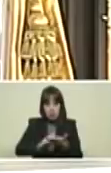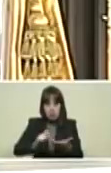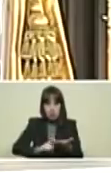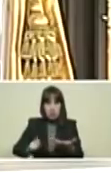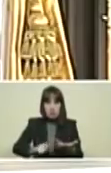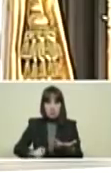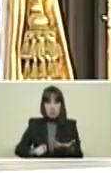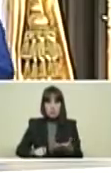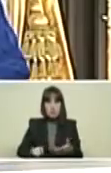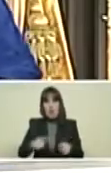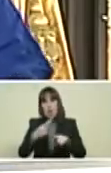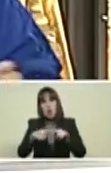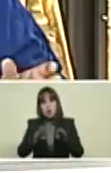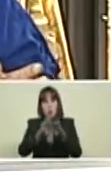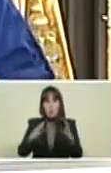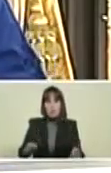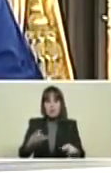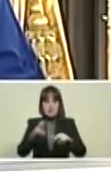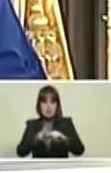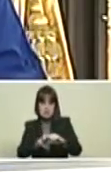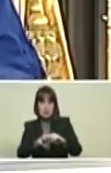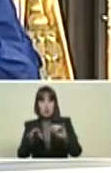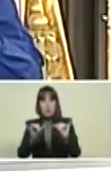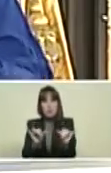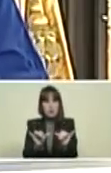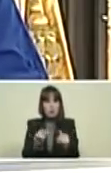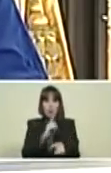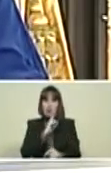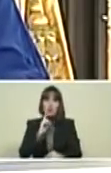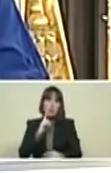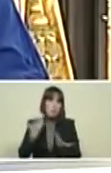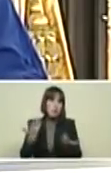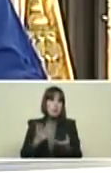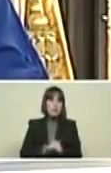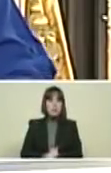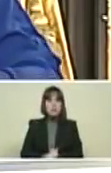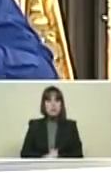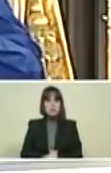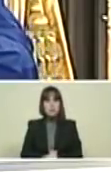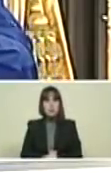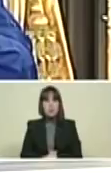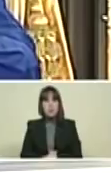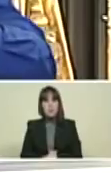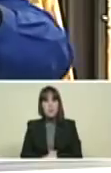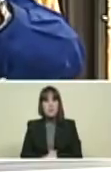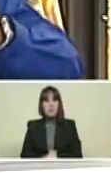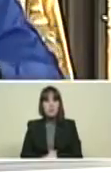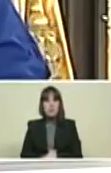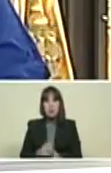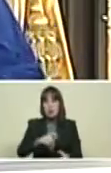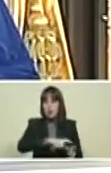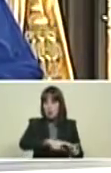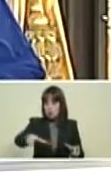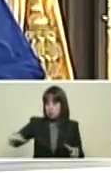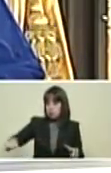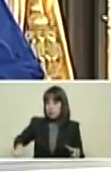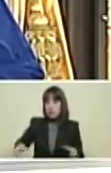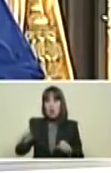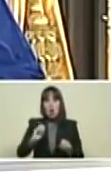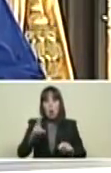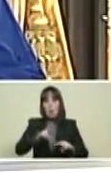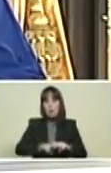de pupitre a mesasilla? Es lo mismo, el pupitre es mesa y silla. Llámelo pupitre, llámelo mesasilla.